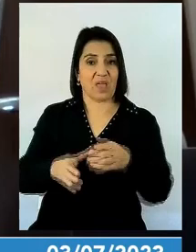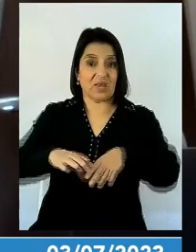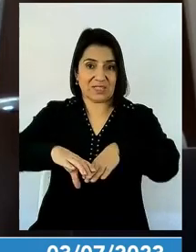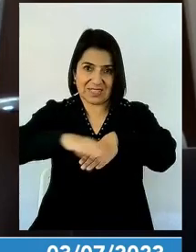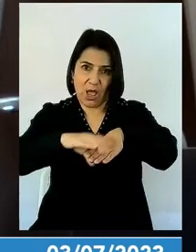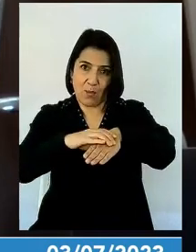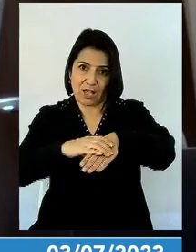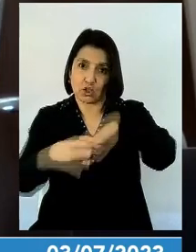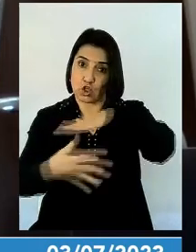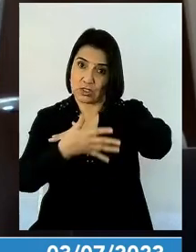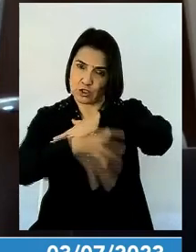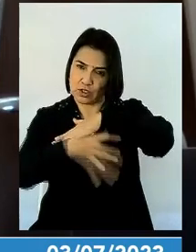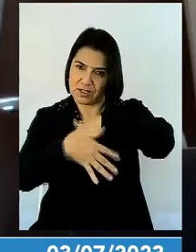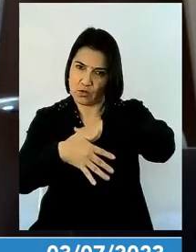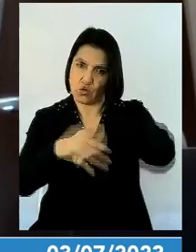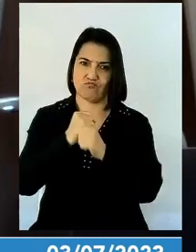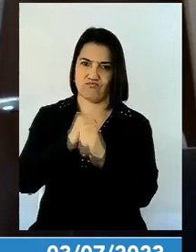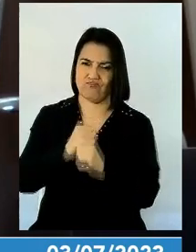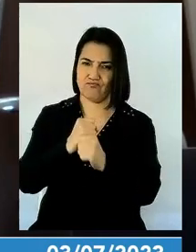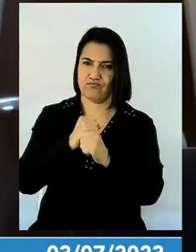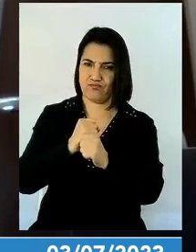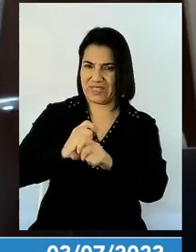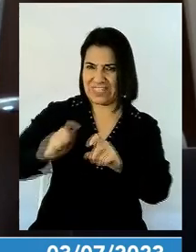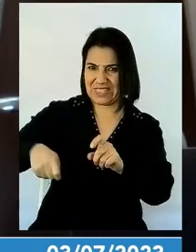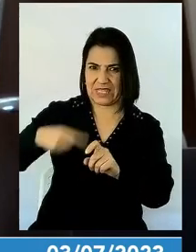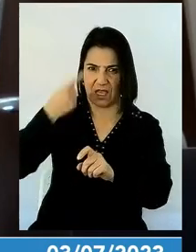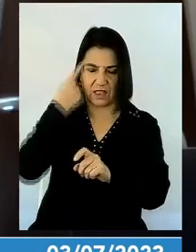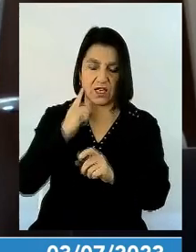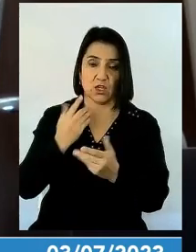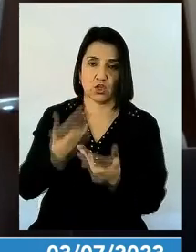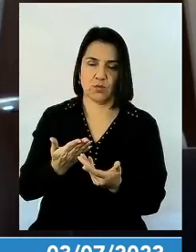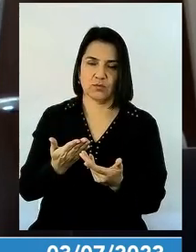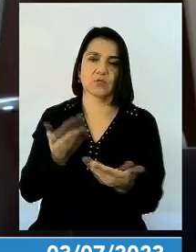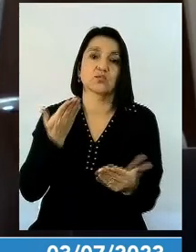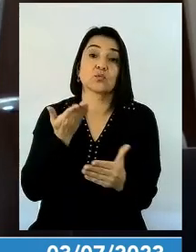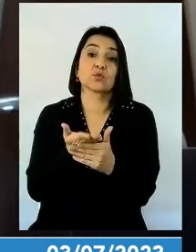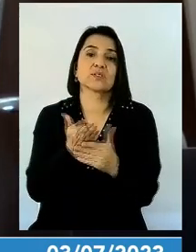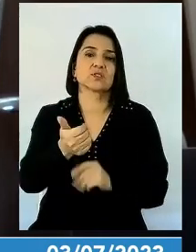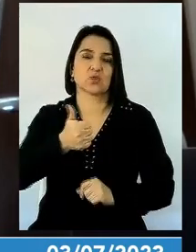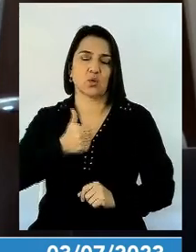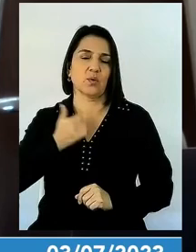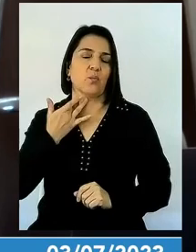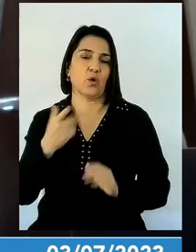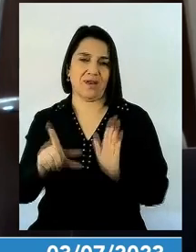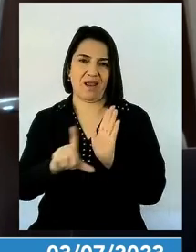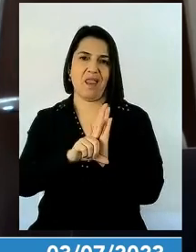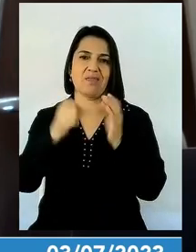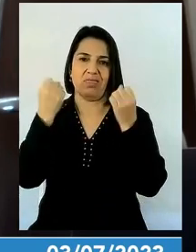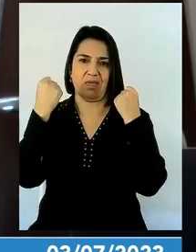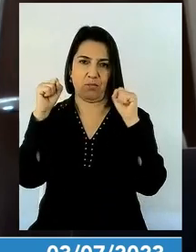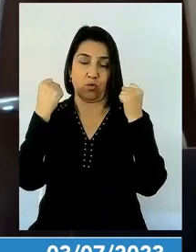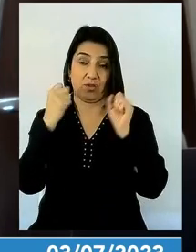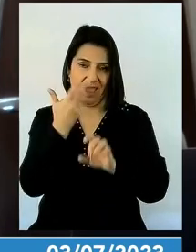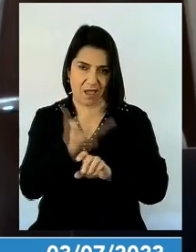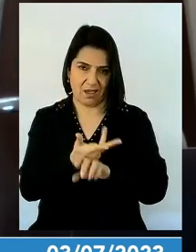proponiendo que esto se cumpla, porque esta es la ley del deporte.